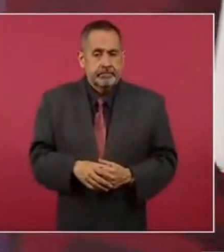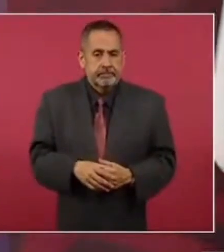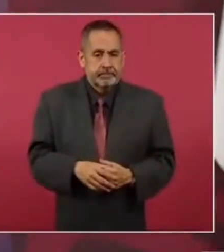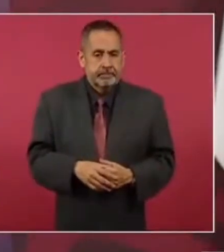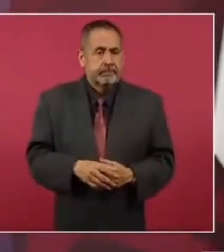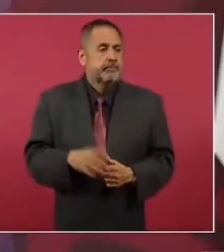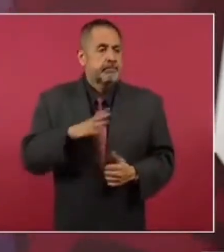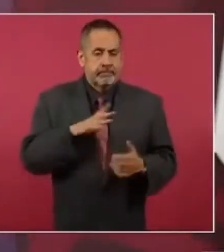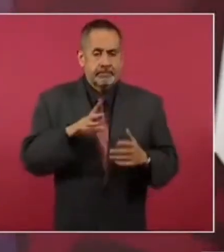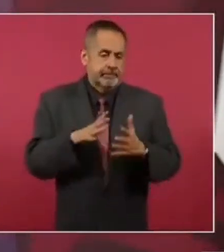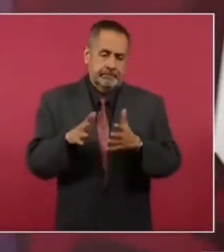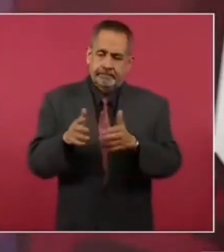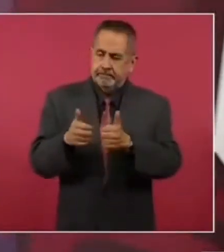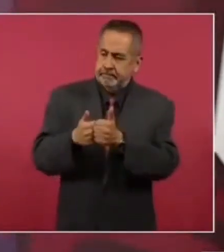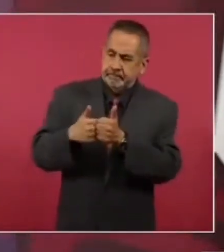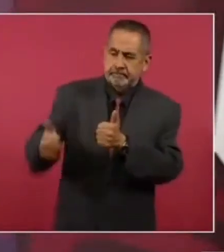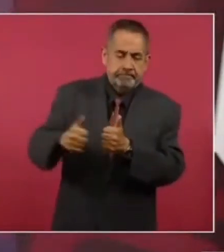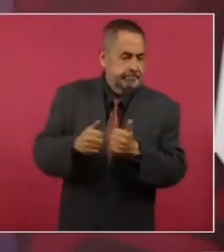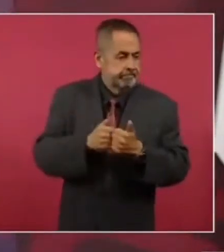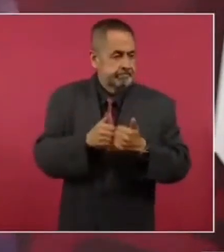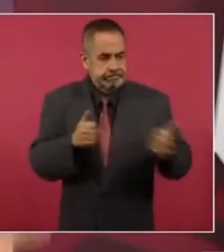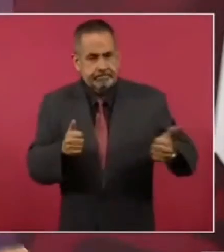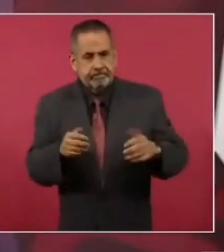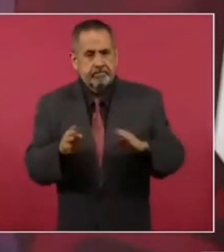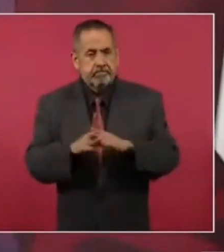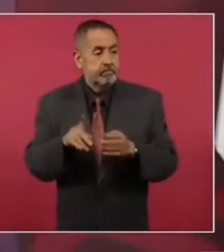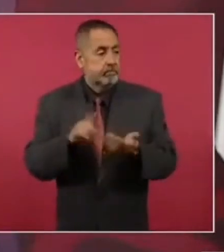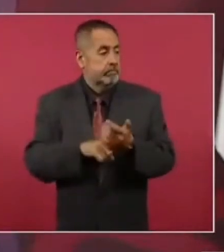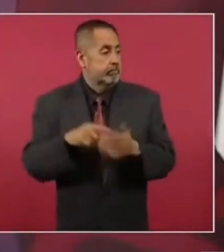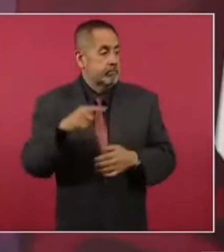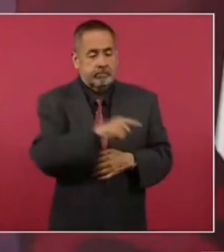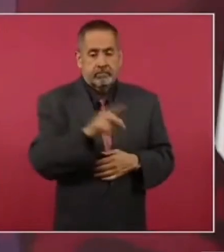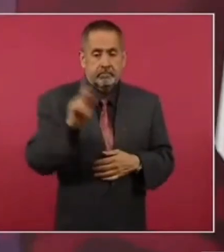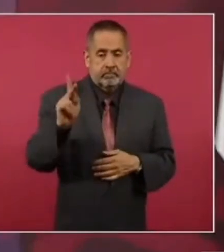ya hay esa separación y el Poder Judicial